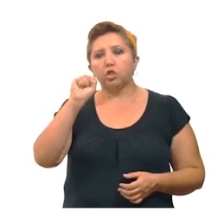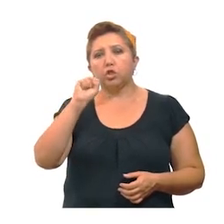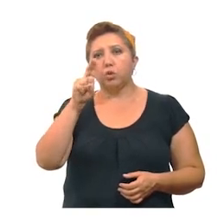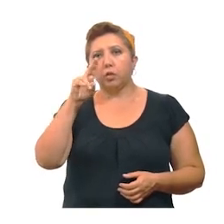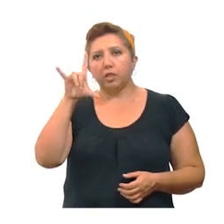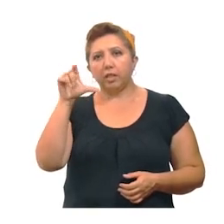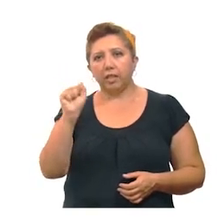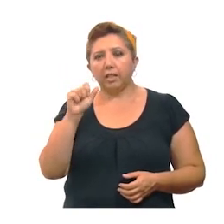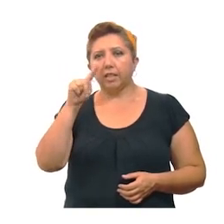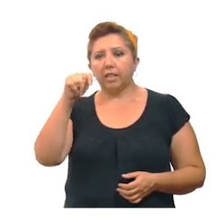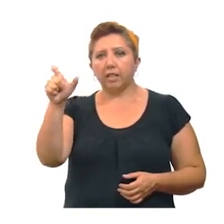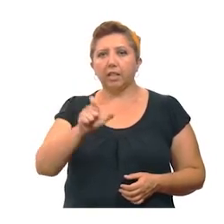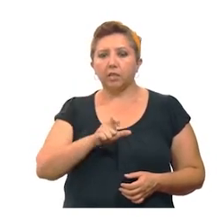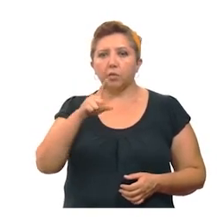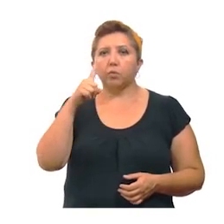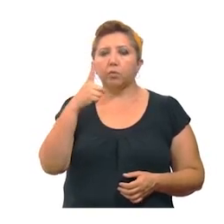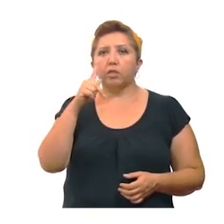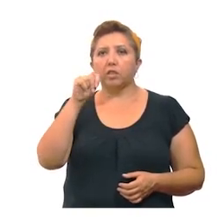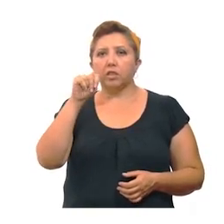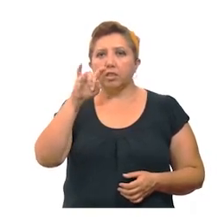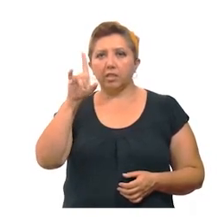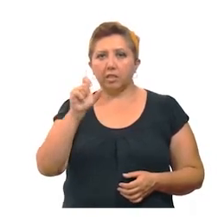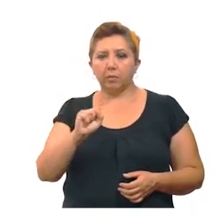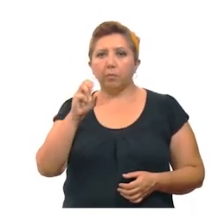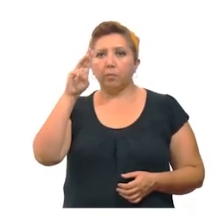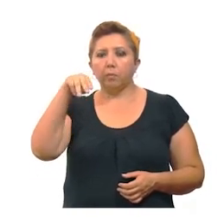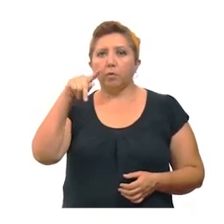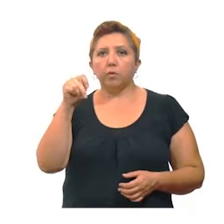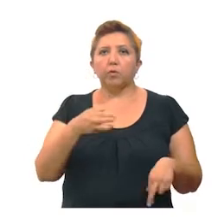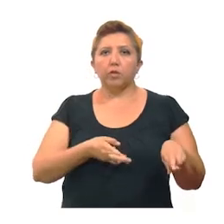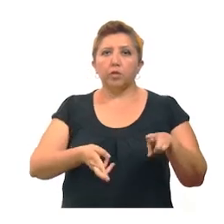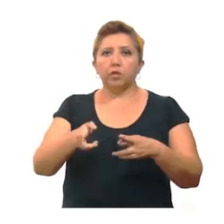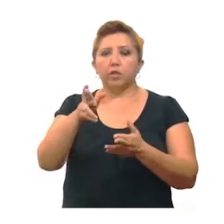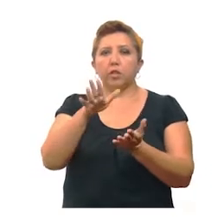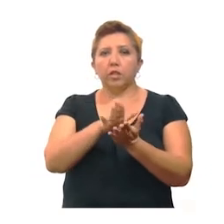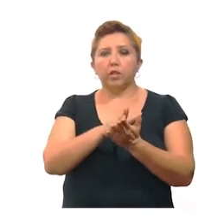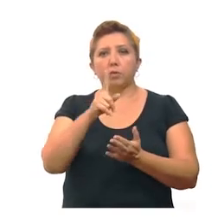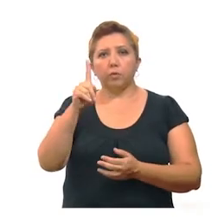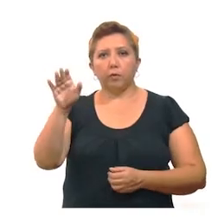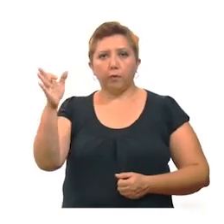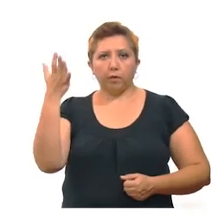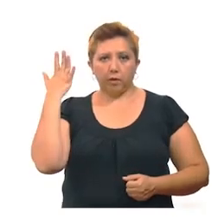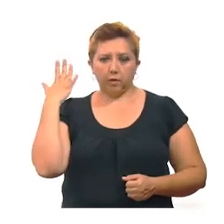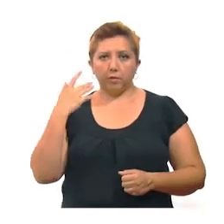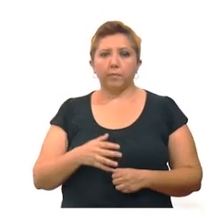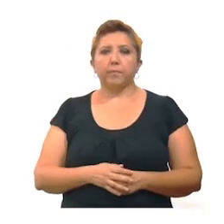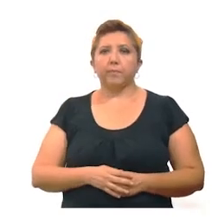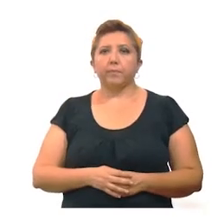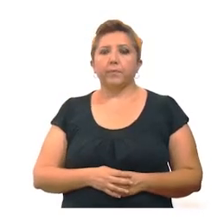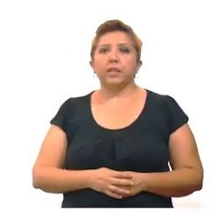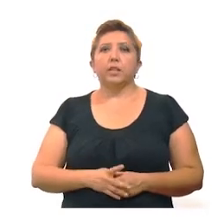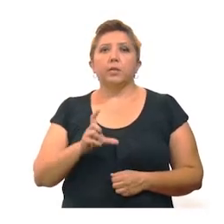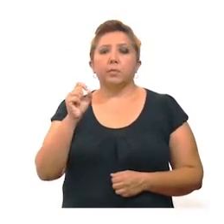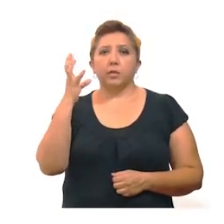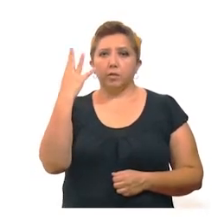y Tecash, 1 en Zitas, Maxcanú, Motul, Río Lagarto, Siumán y 1 foráneo. De